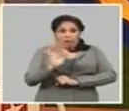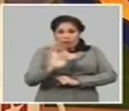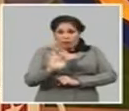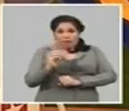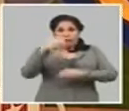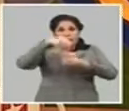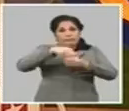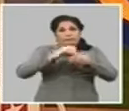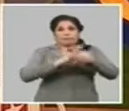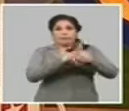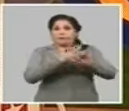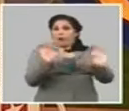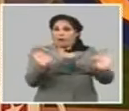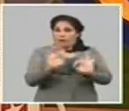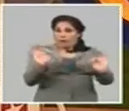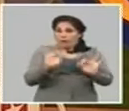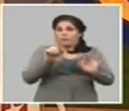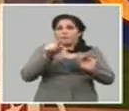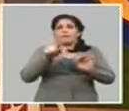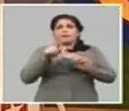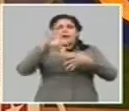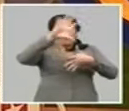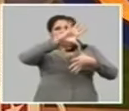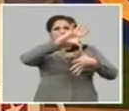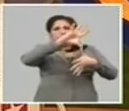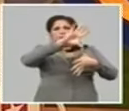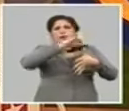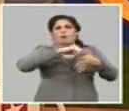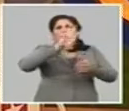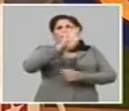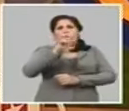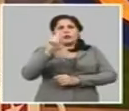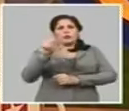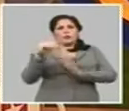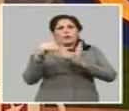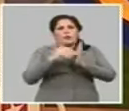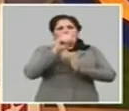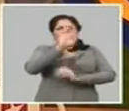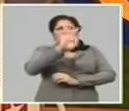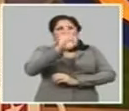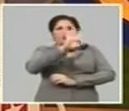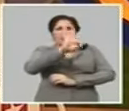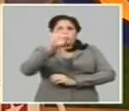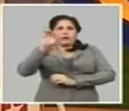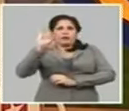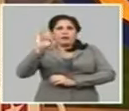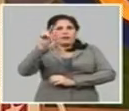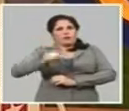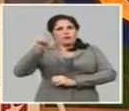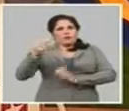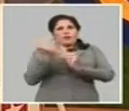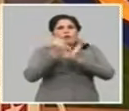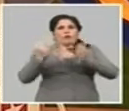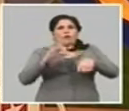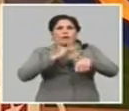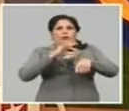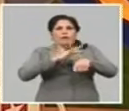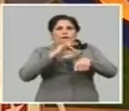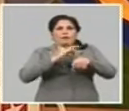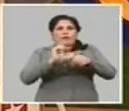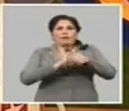notificando en la región de las américas se reportan 41 mil 887 casos confirmados un